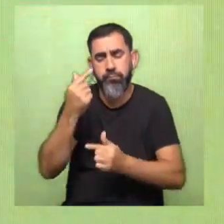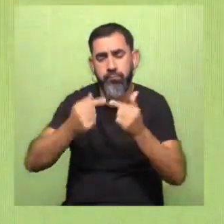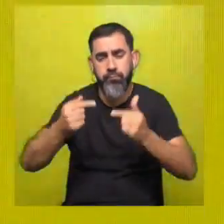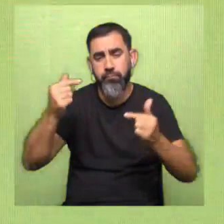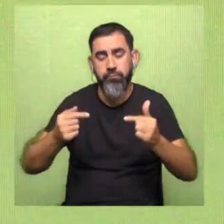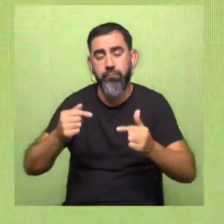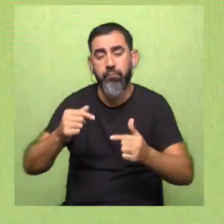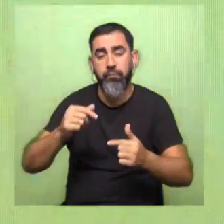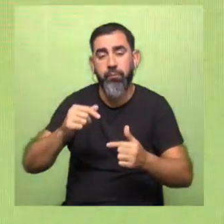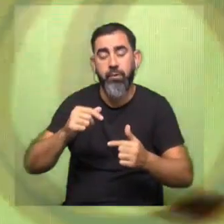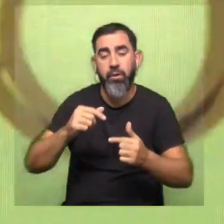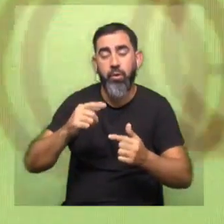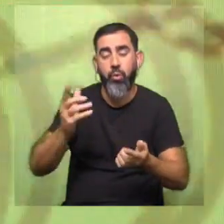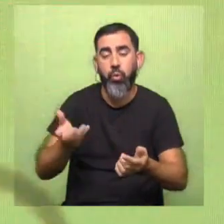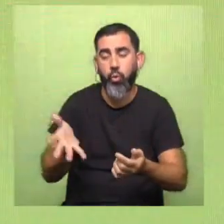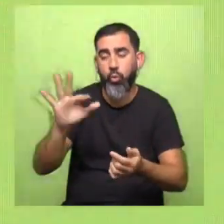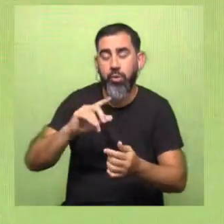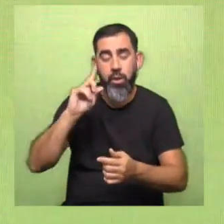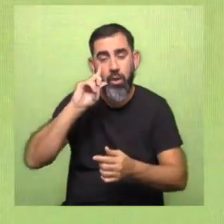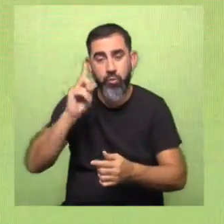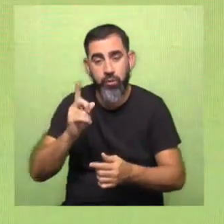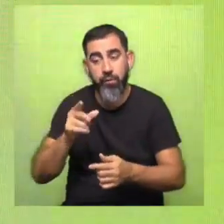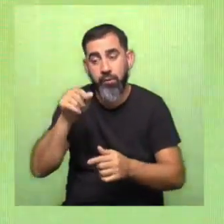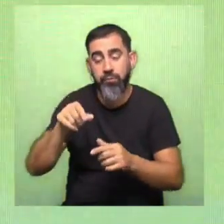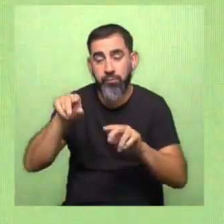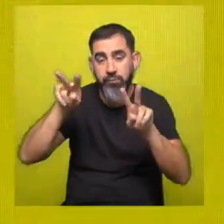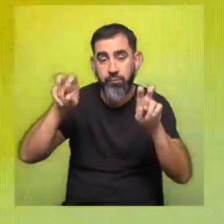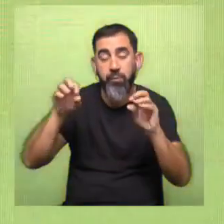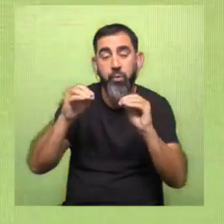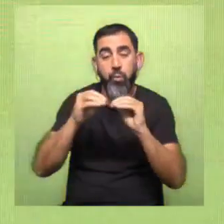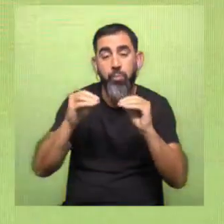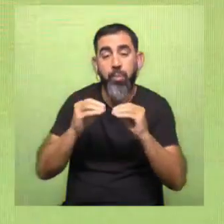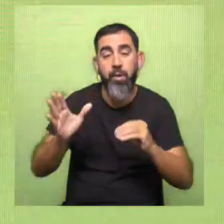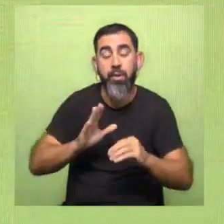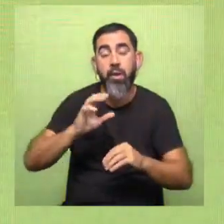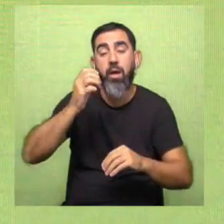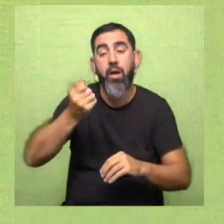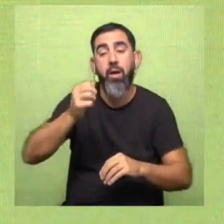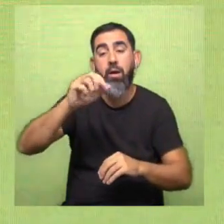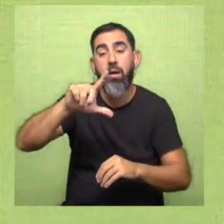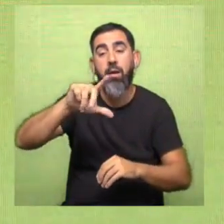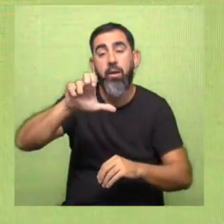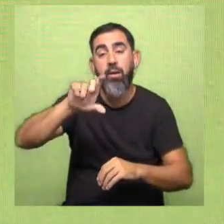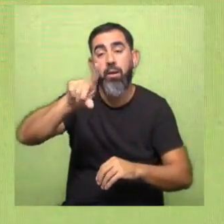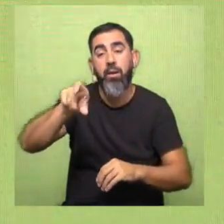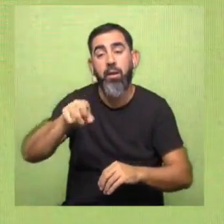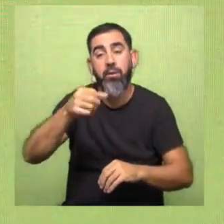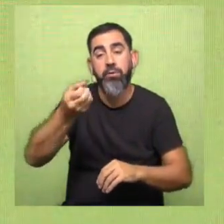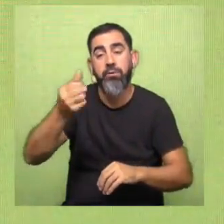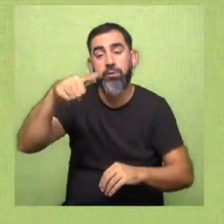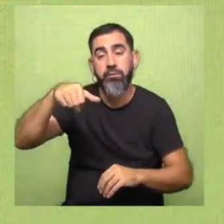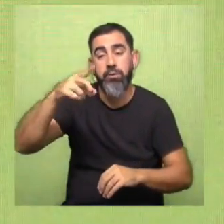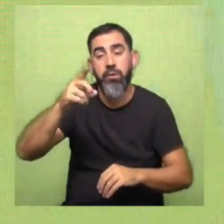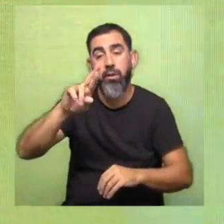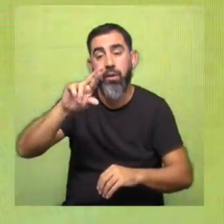ver con radiaciones en cosas cotidianas que no tenemos idea. A eso se dedicó Alexandra Perrone, a tratar de desentrañar algo de lo que